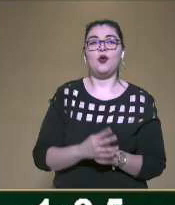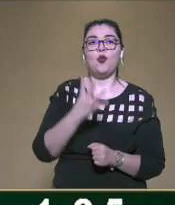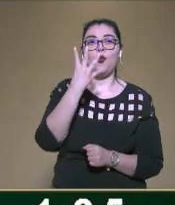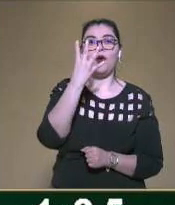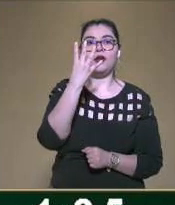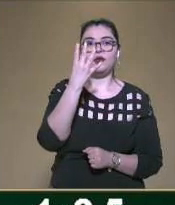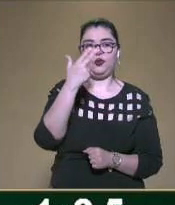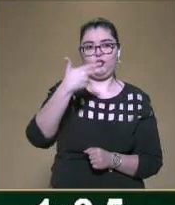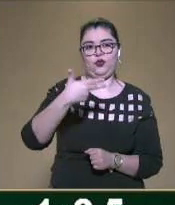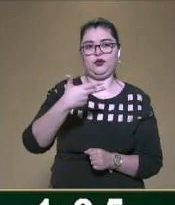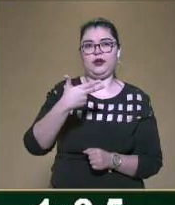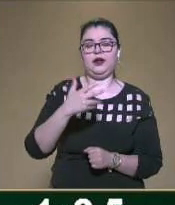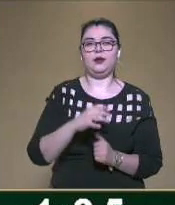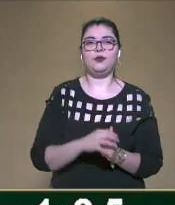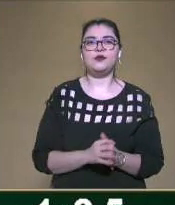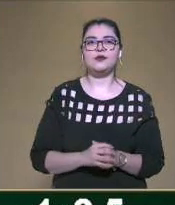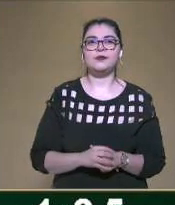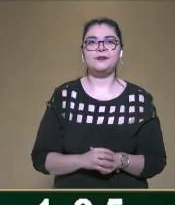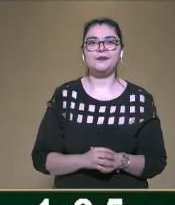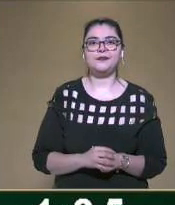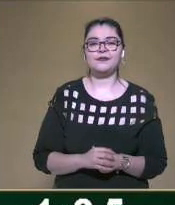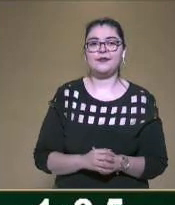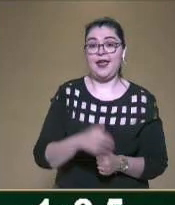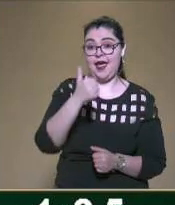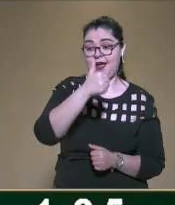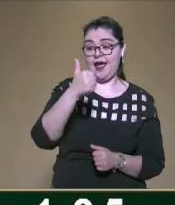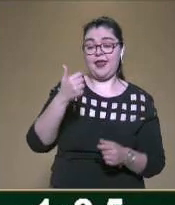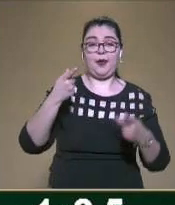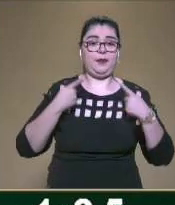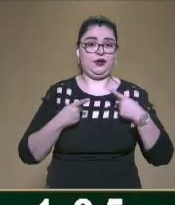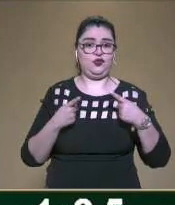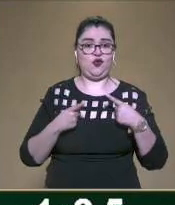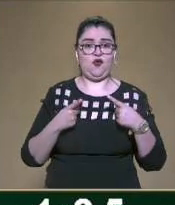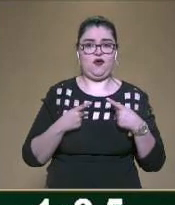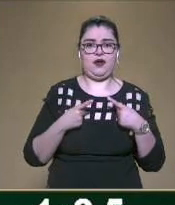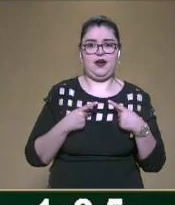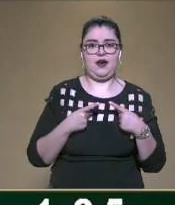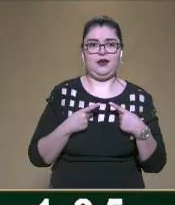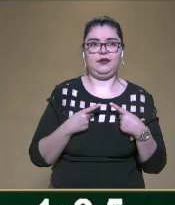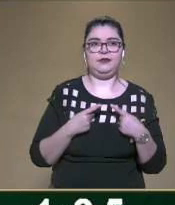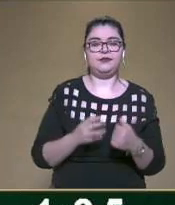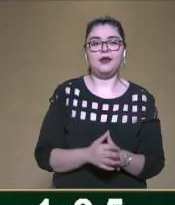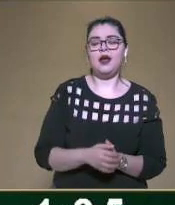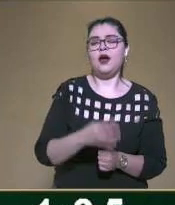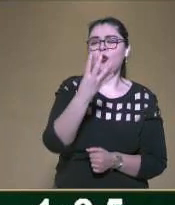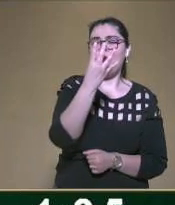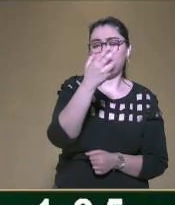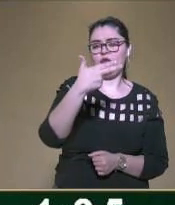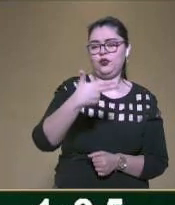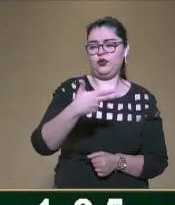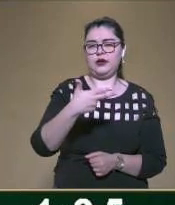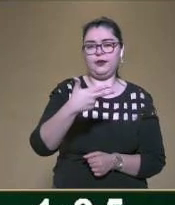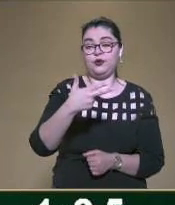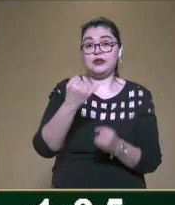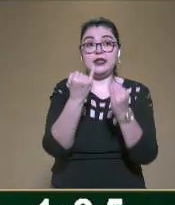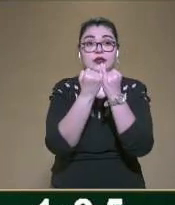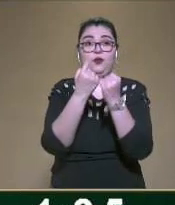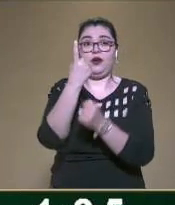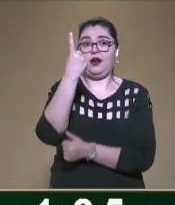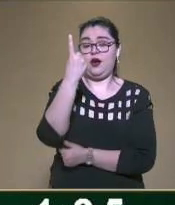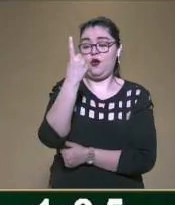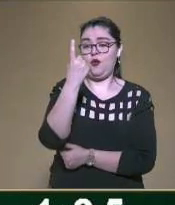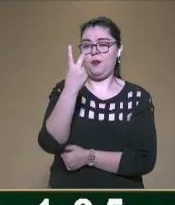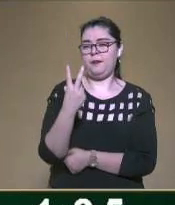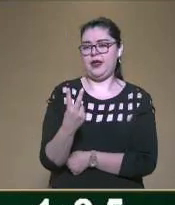tocan a cada persona entre esos 8. Y decimos también que 4/8 es igual a un... medio, muy bien, porque es